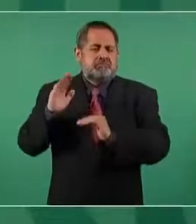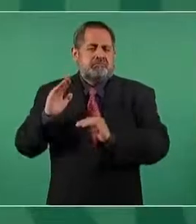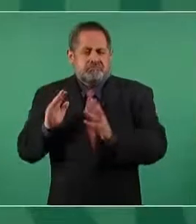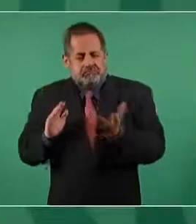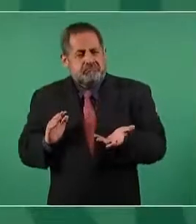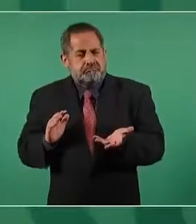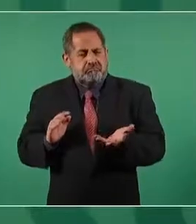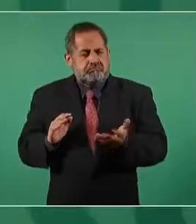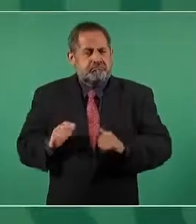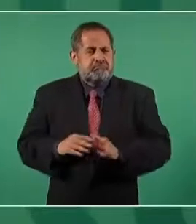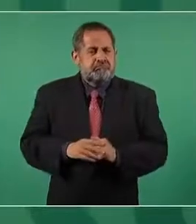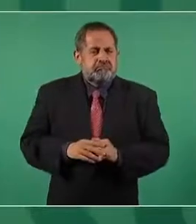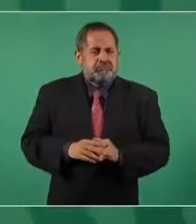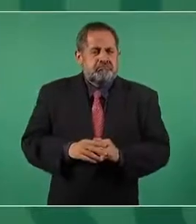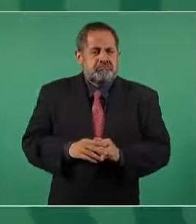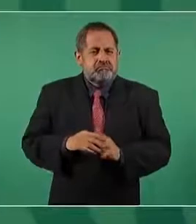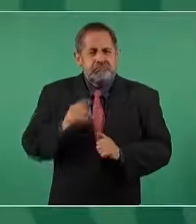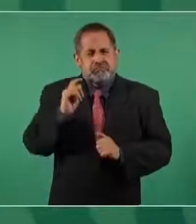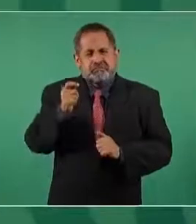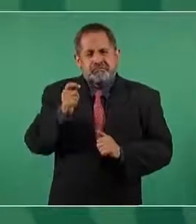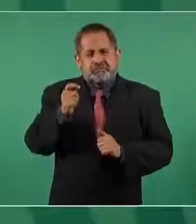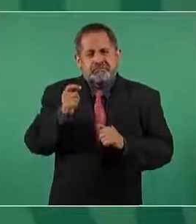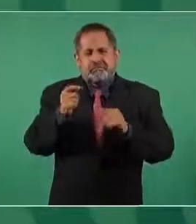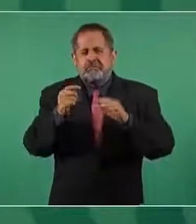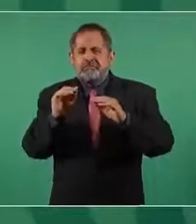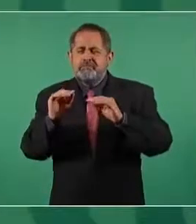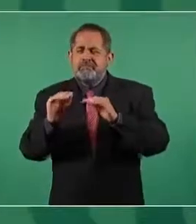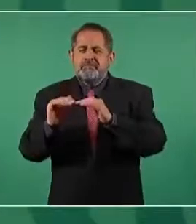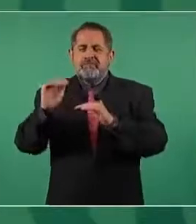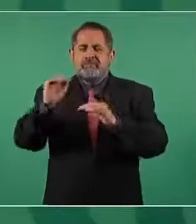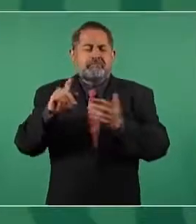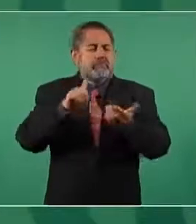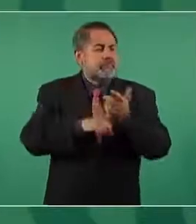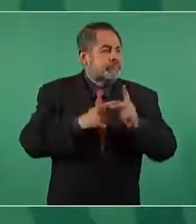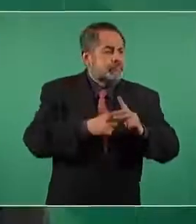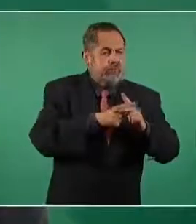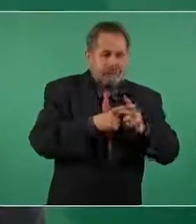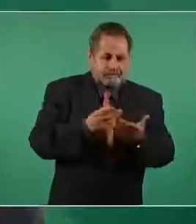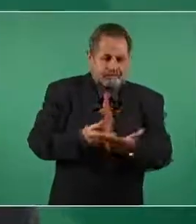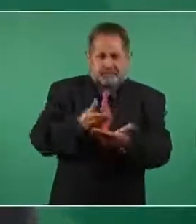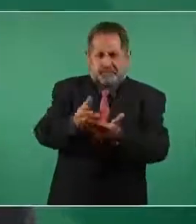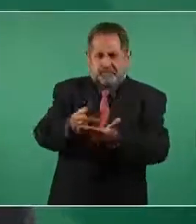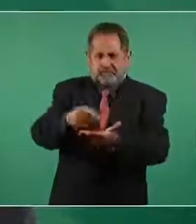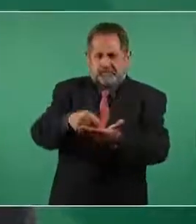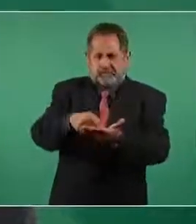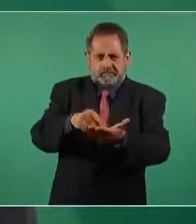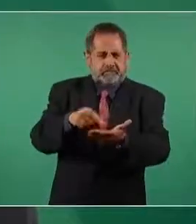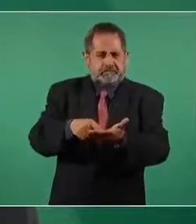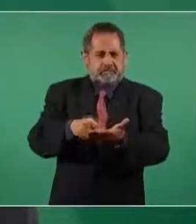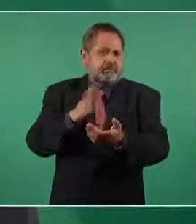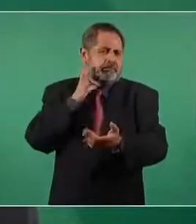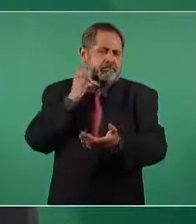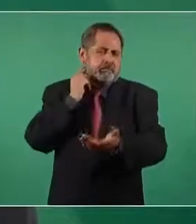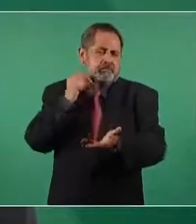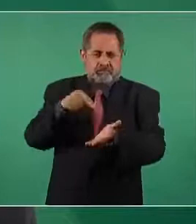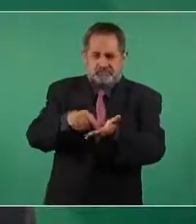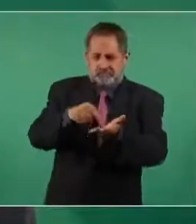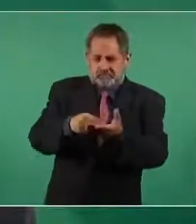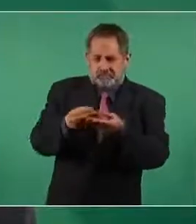que es un poco más arriba de lo que se presentó en la Cámara.